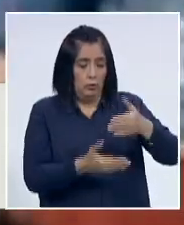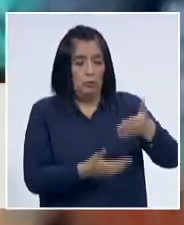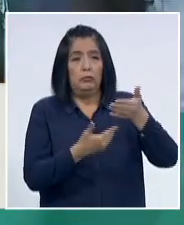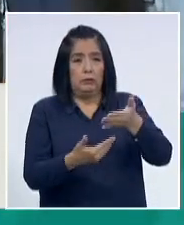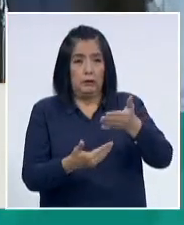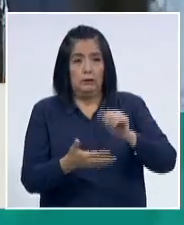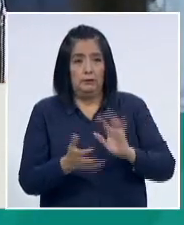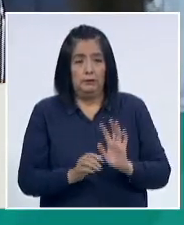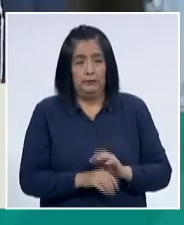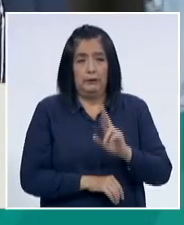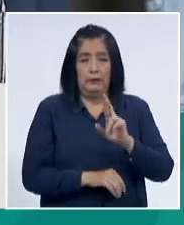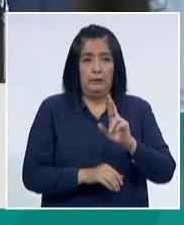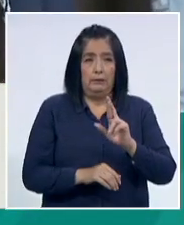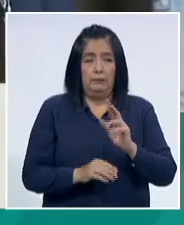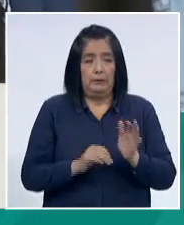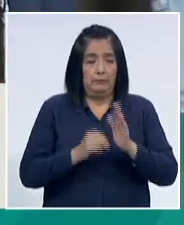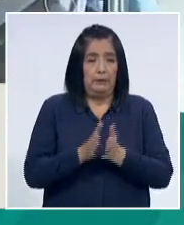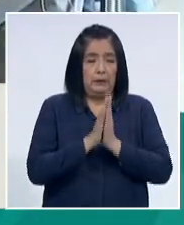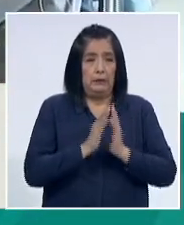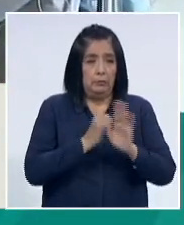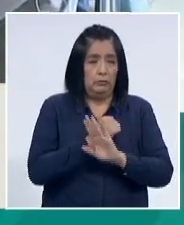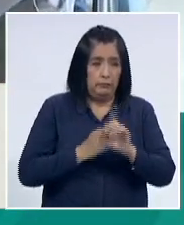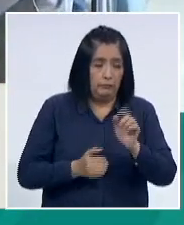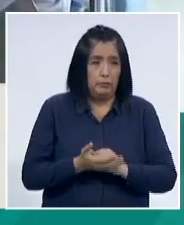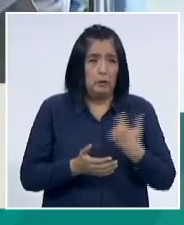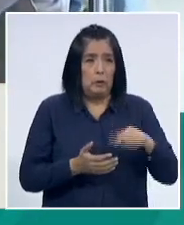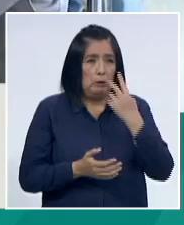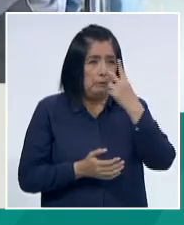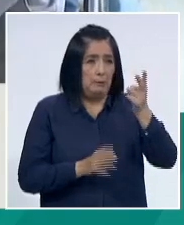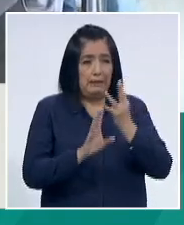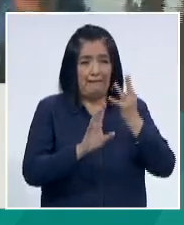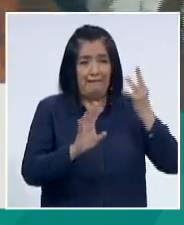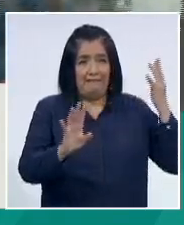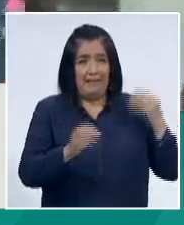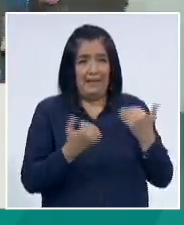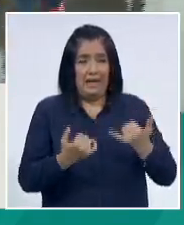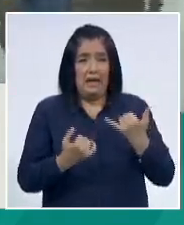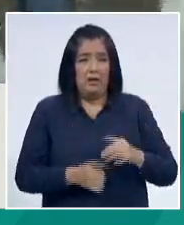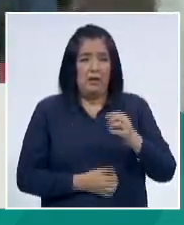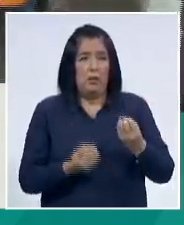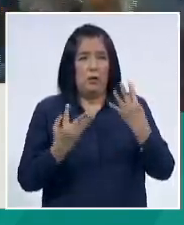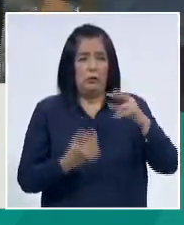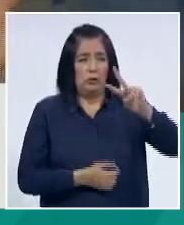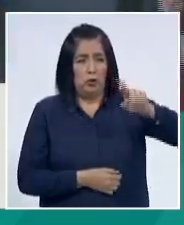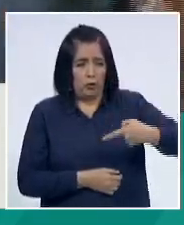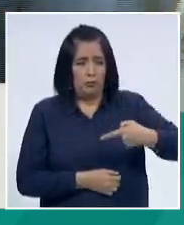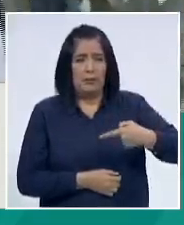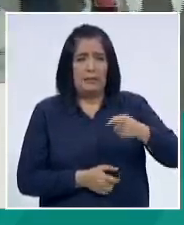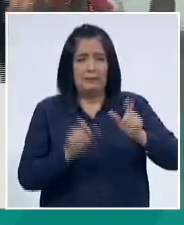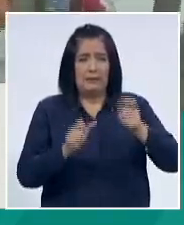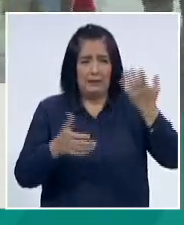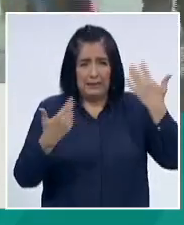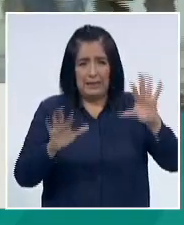su carta de refugio. Como podemos observar, la fila es inmensa. Hasta esta hora son 2.000 los ciudadanos venezolanos que